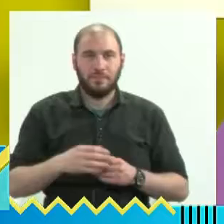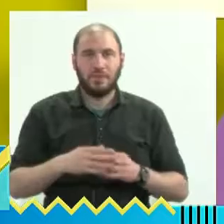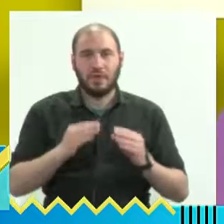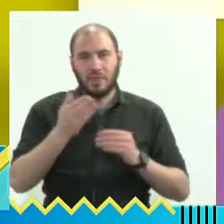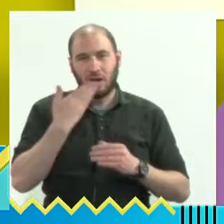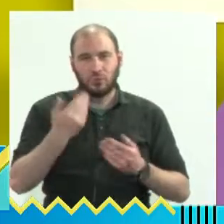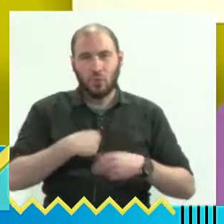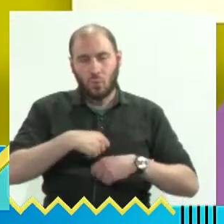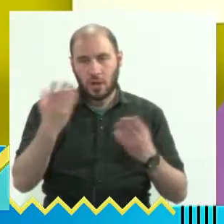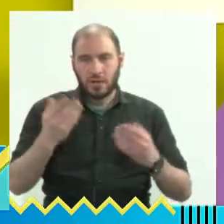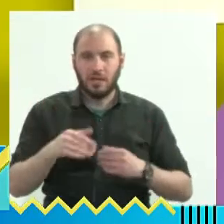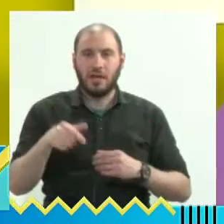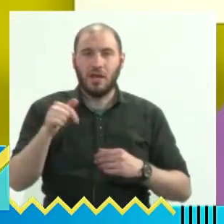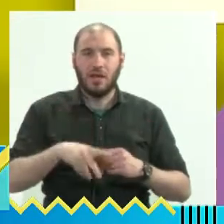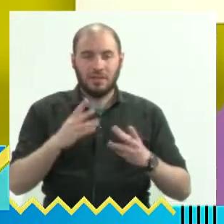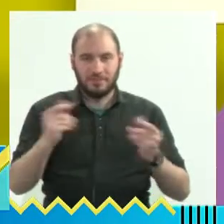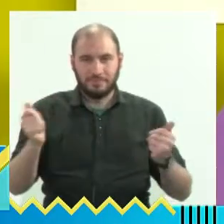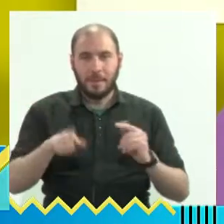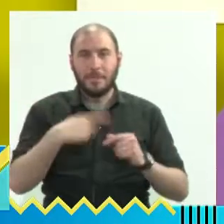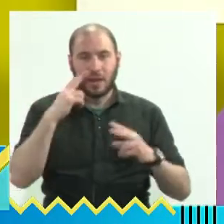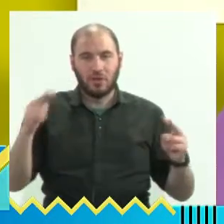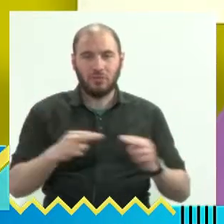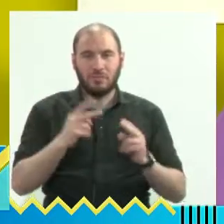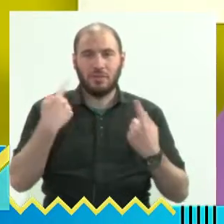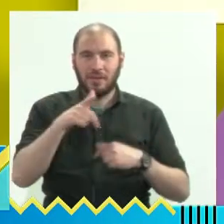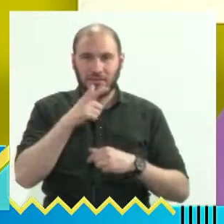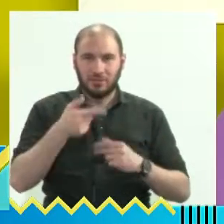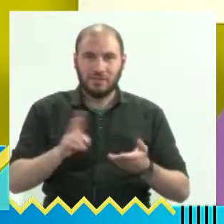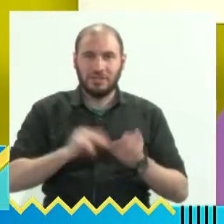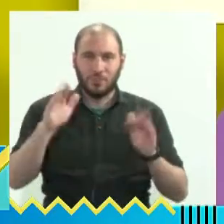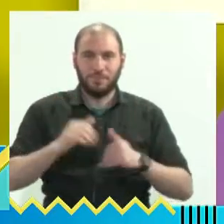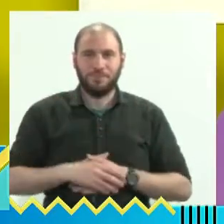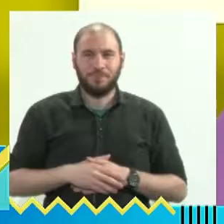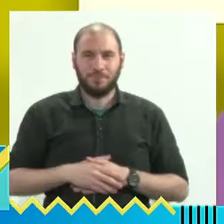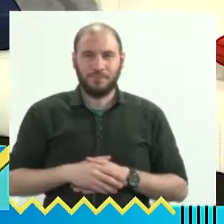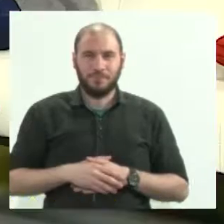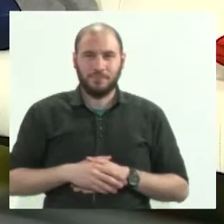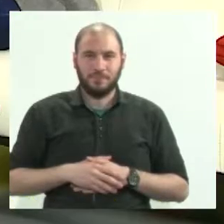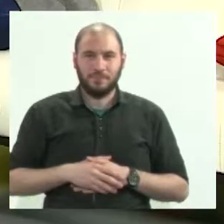discurso, de cualquier ámbito. Nos vamos a ir y mañana nos encontramos en un nuevo Distintos Parecidos. Chau, chau.